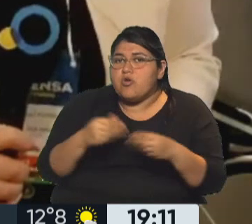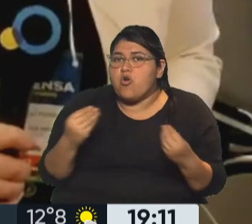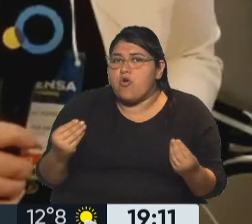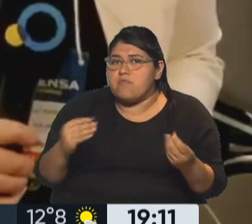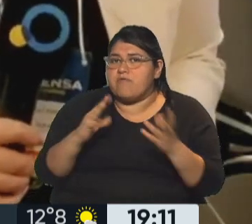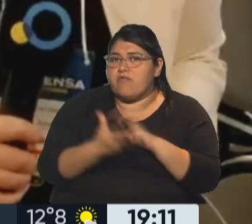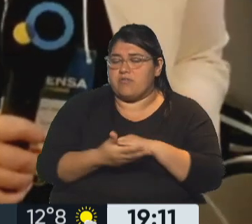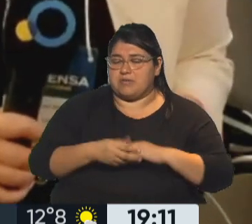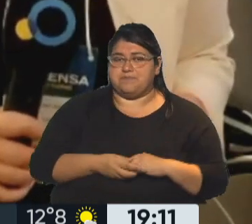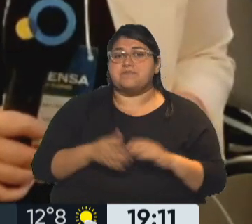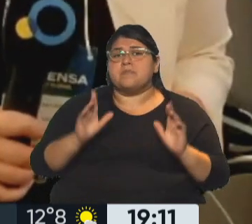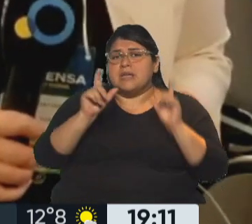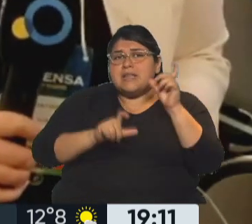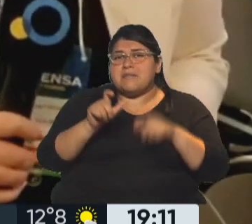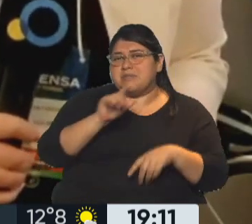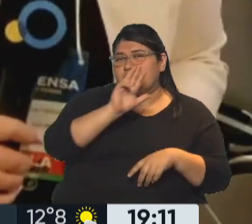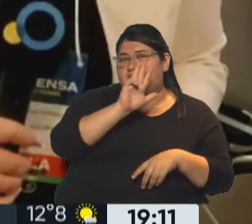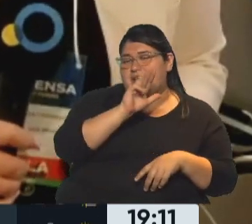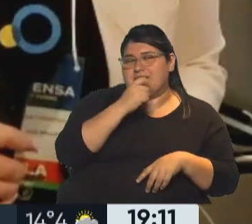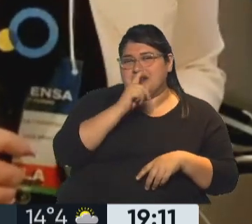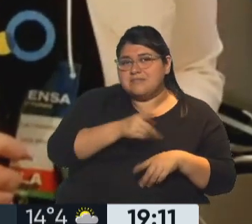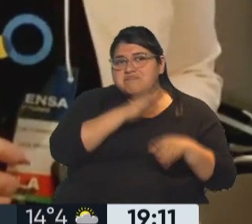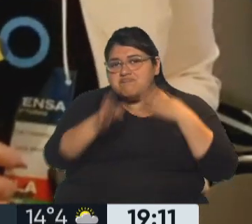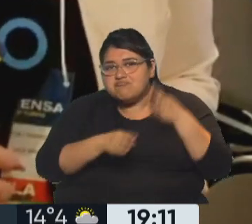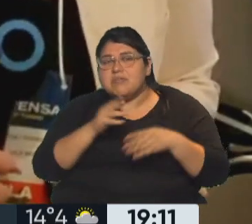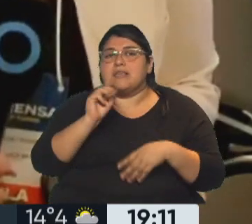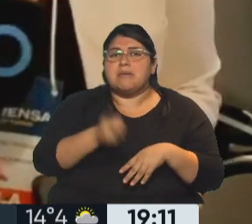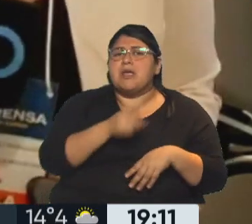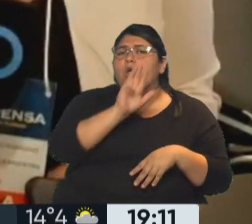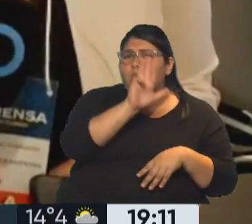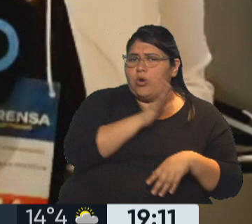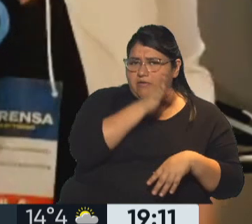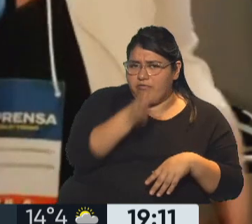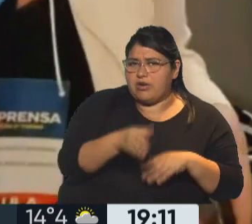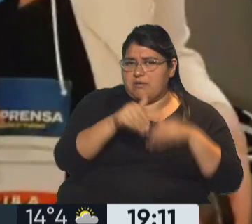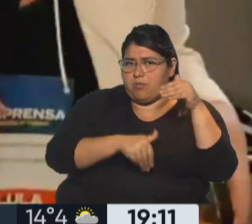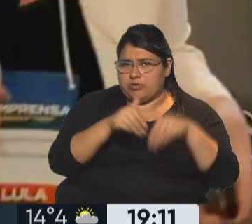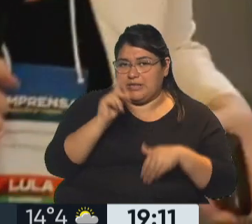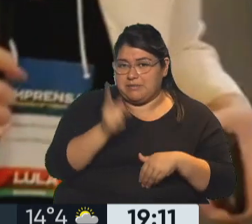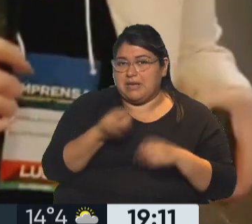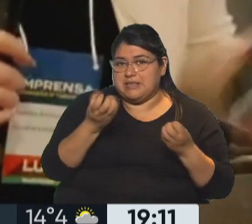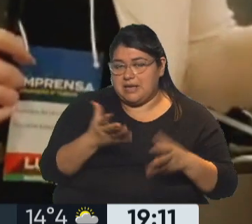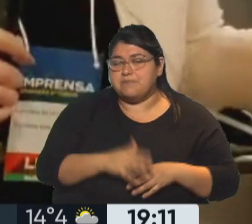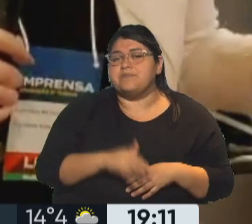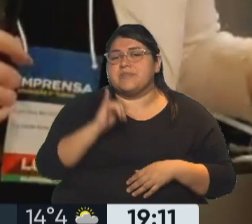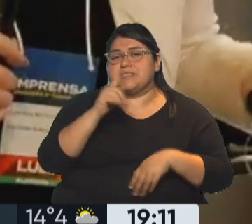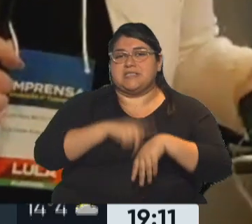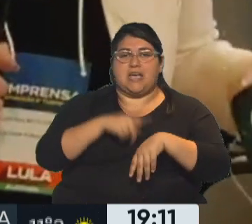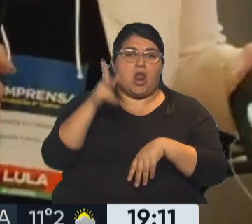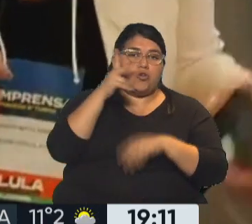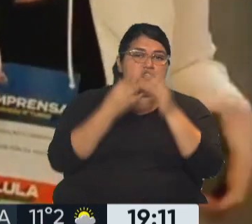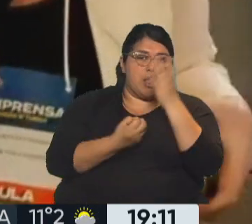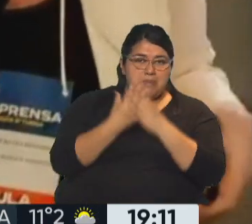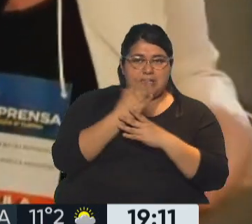cómo fue esta jornada de elección y cómo votó Lula da Silva que nos puedes contar antes de que veamos la imagen la Silva votó pasada a las 8 de la mañana